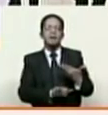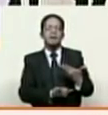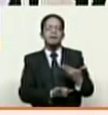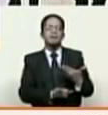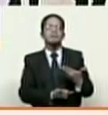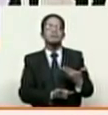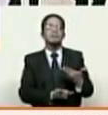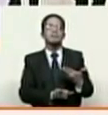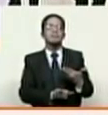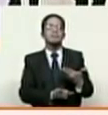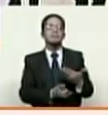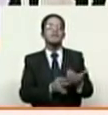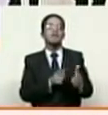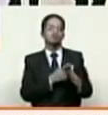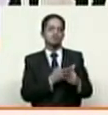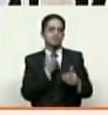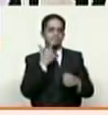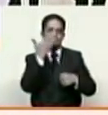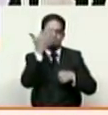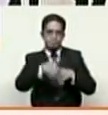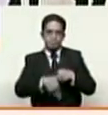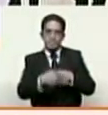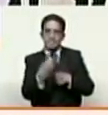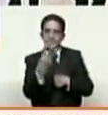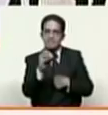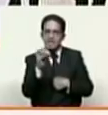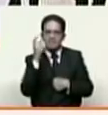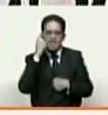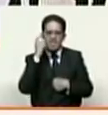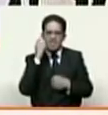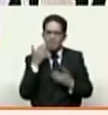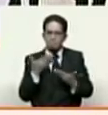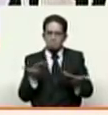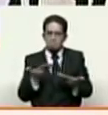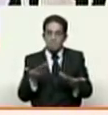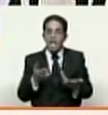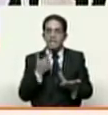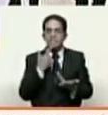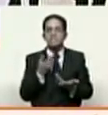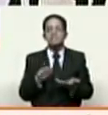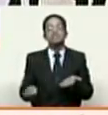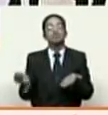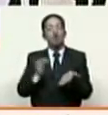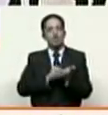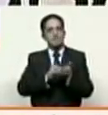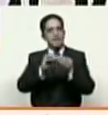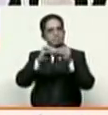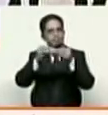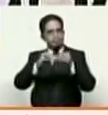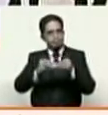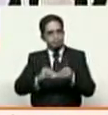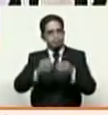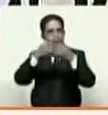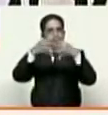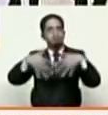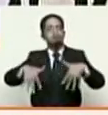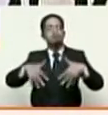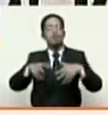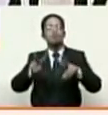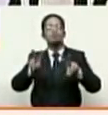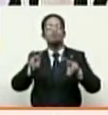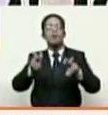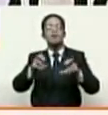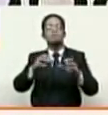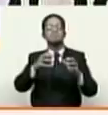los primeros 30 días, que contempla, entre otras cosas, también la reestructuración y la reorganización de la nueva